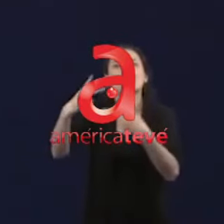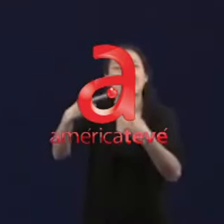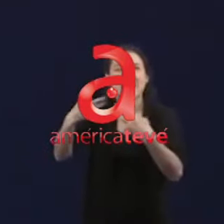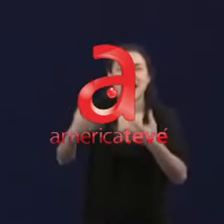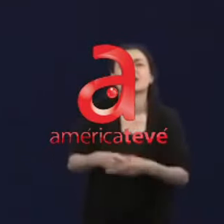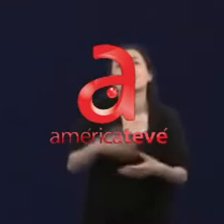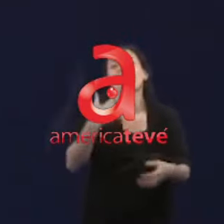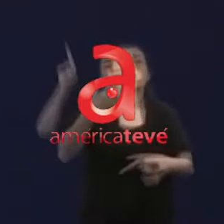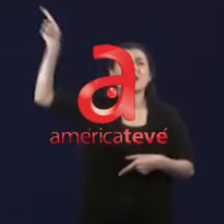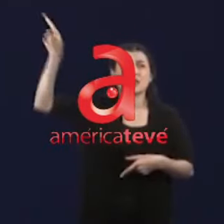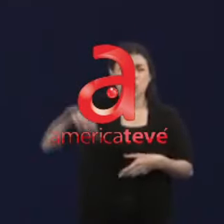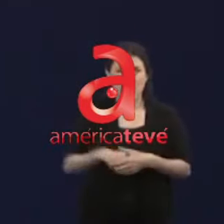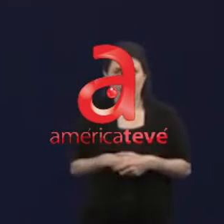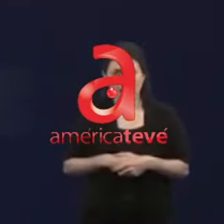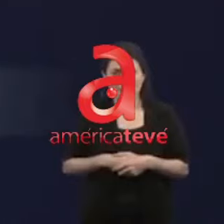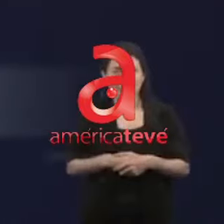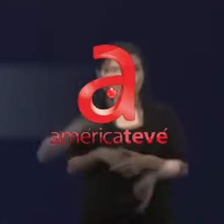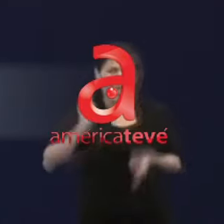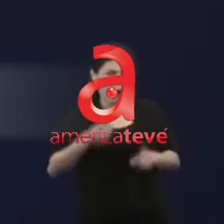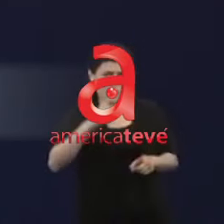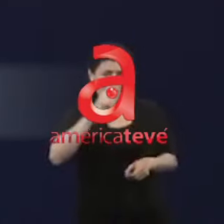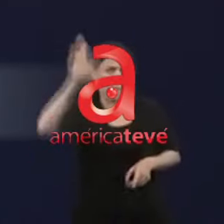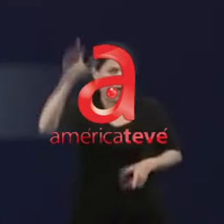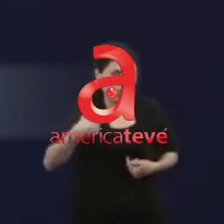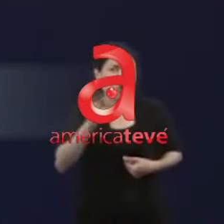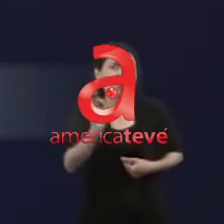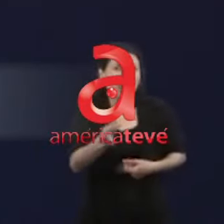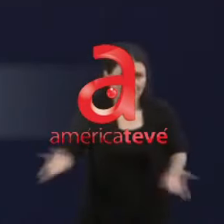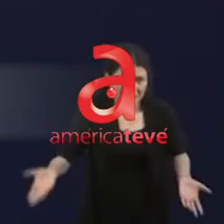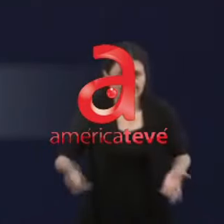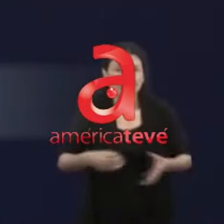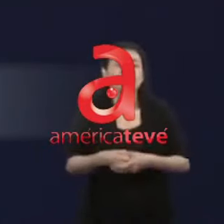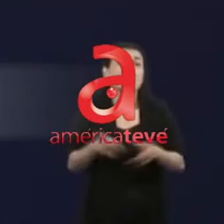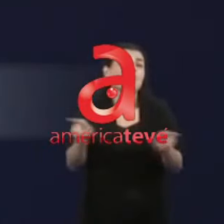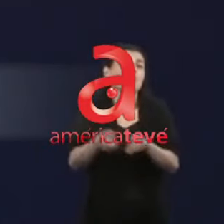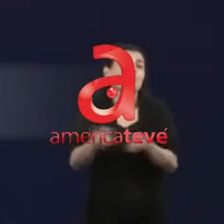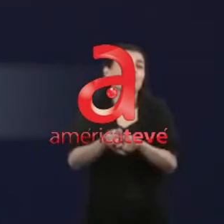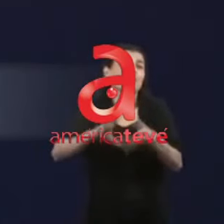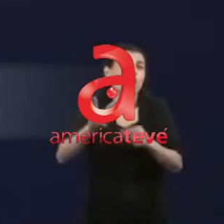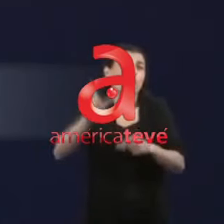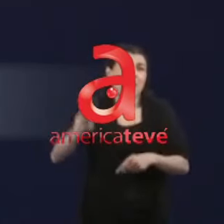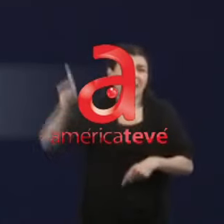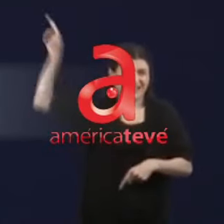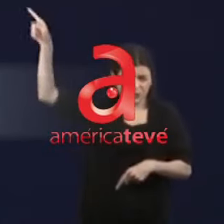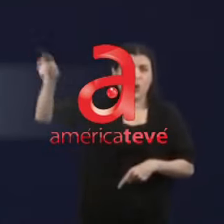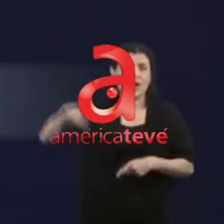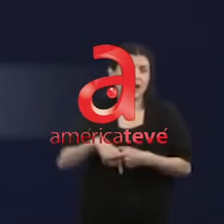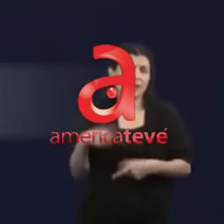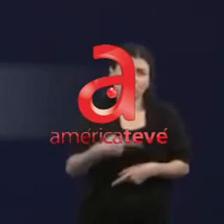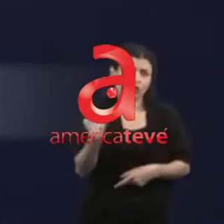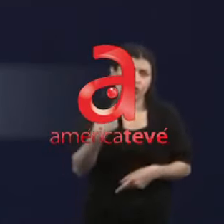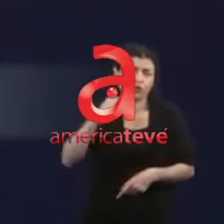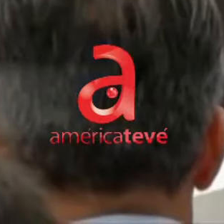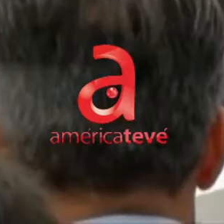diga Un gobierno dictatorial como es el de Venezuela nos importa